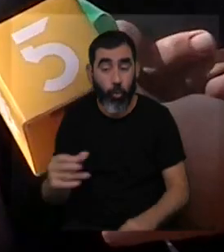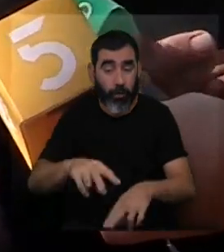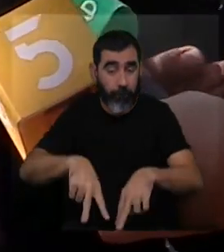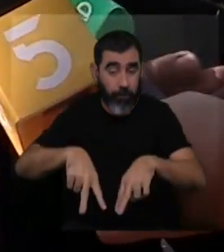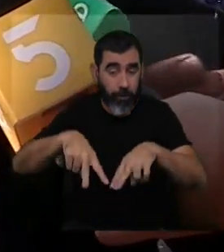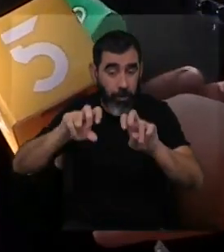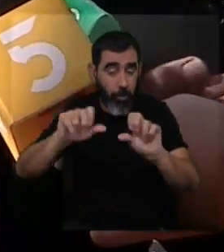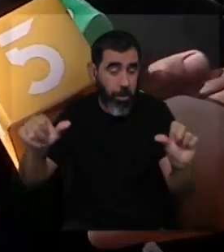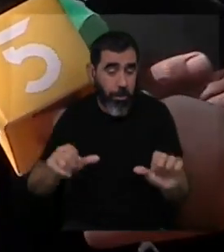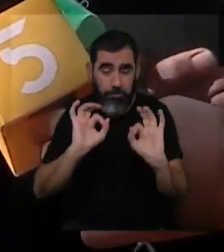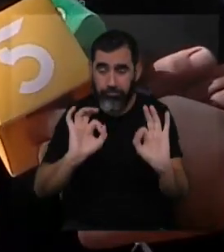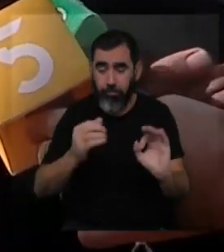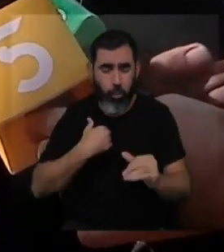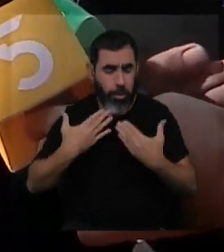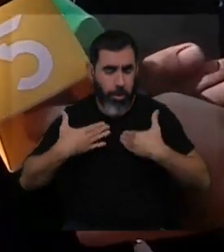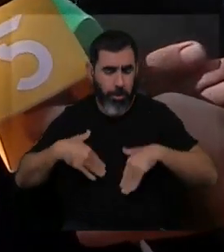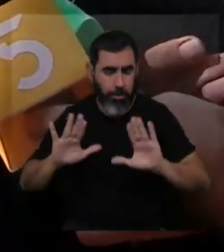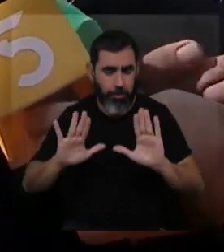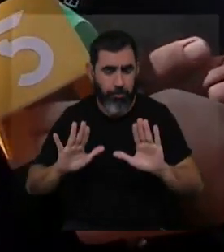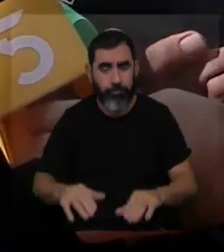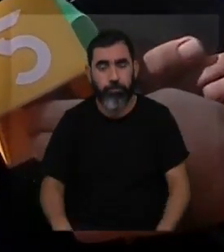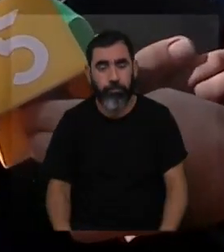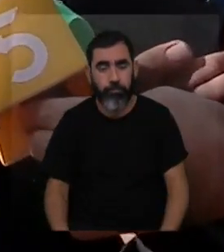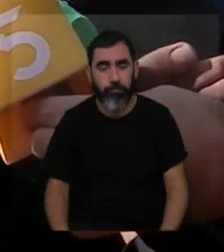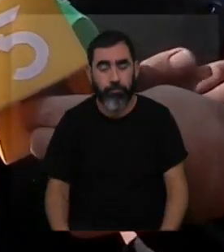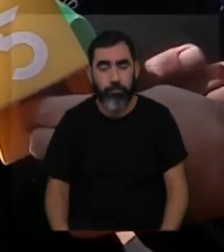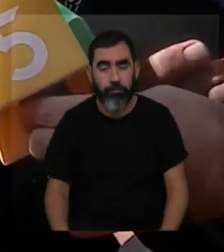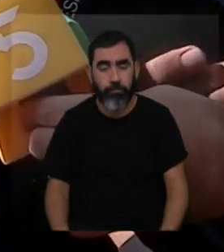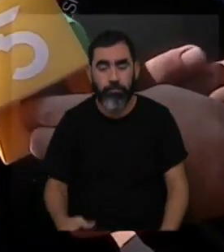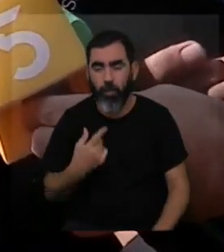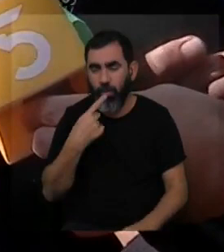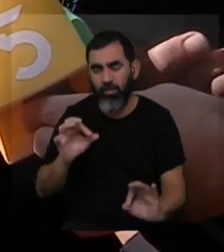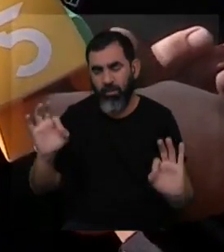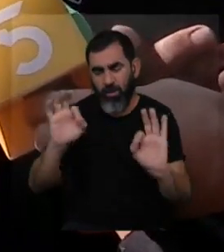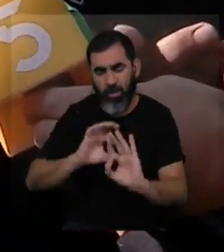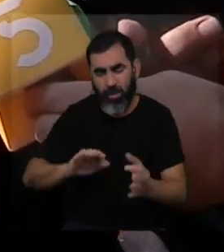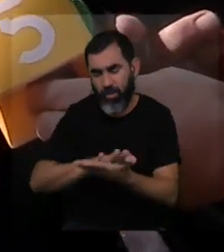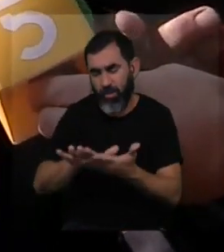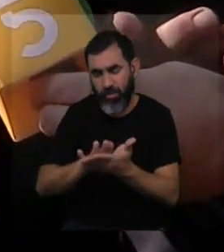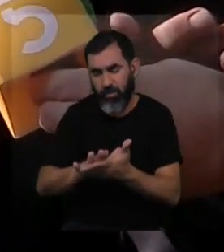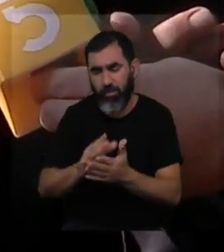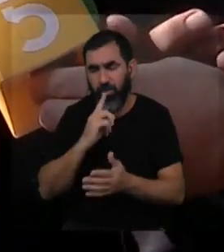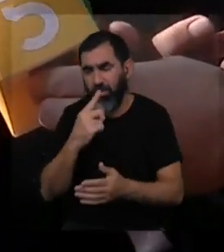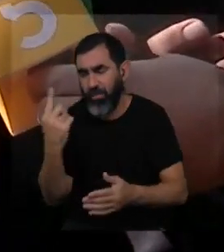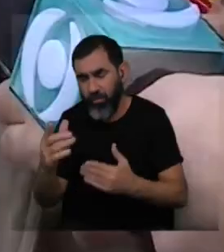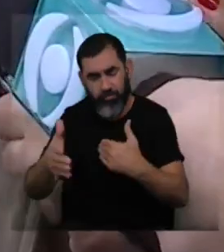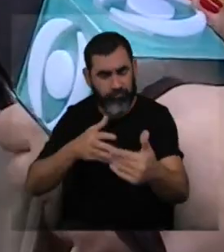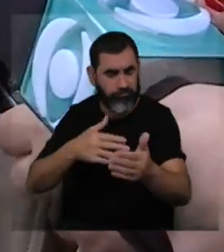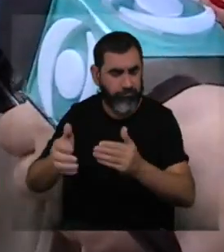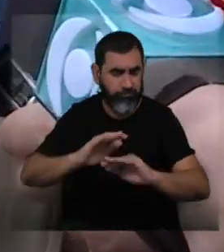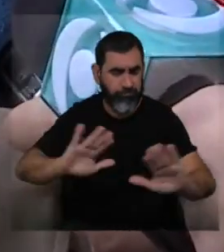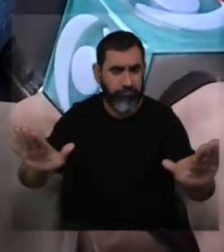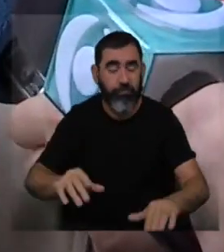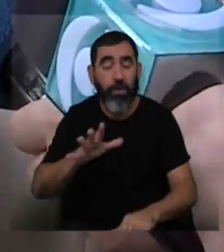todo lo que tenía que hacer. No voy a agregar más leña al fuego de lo que quieran decir. O sea, parece